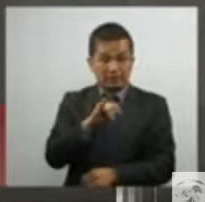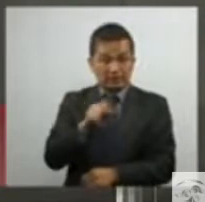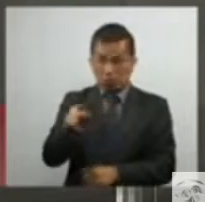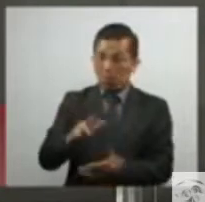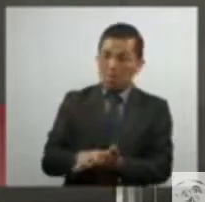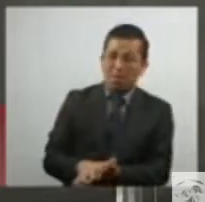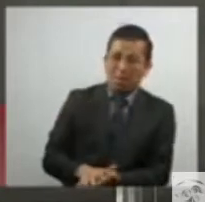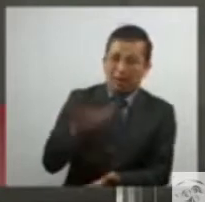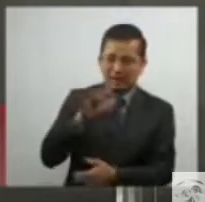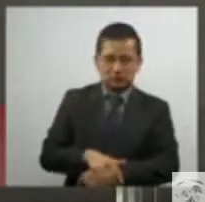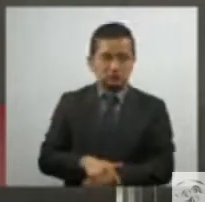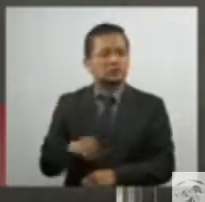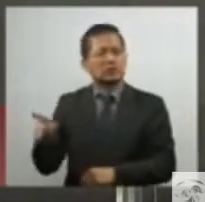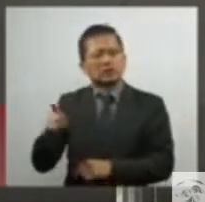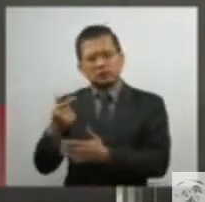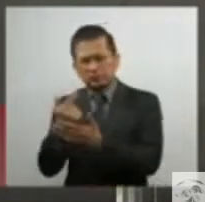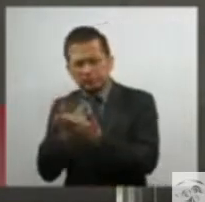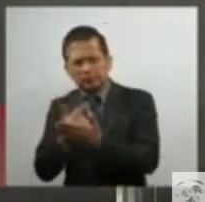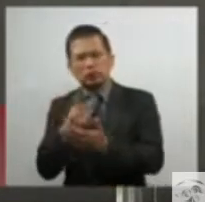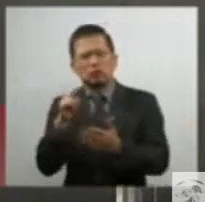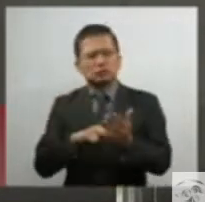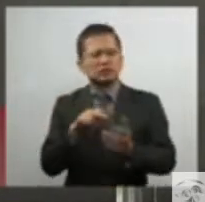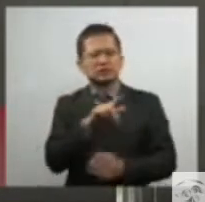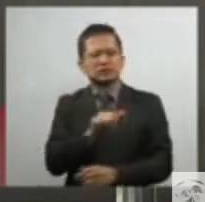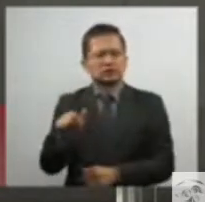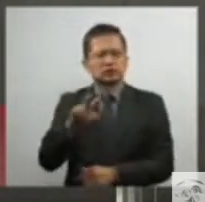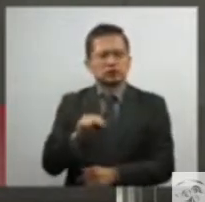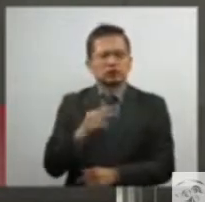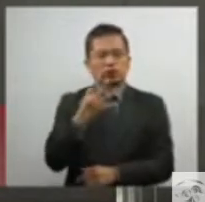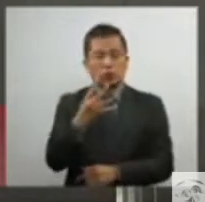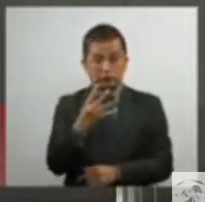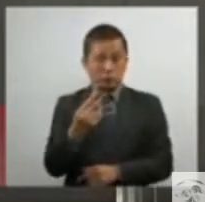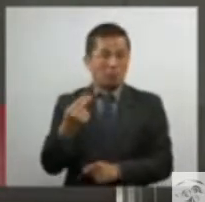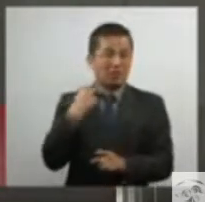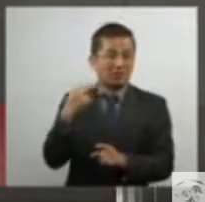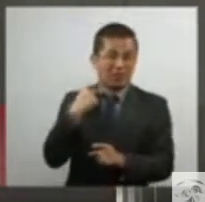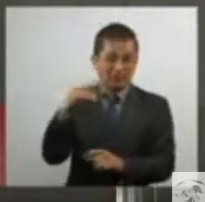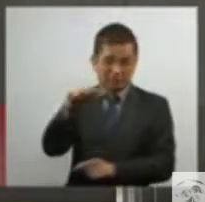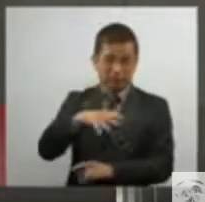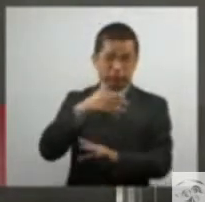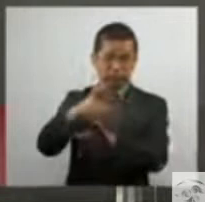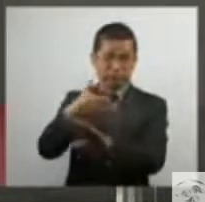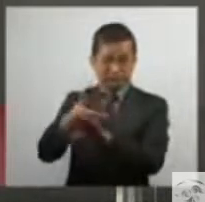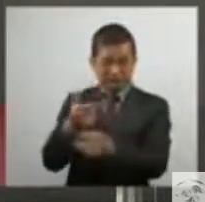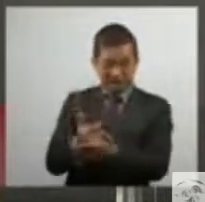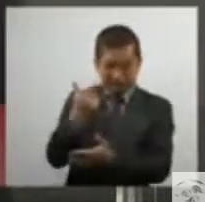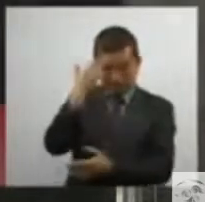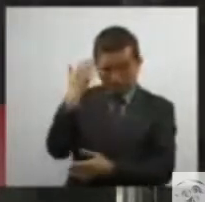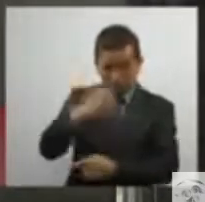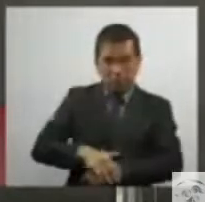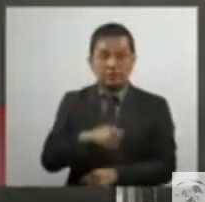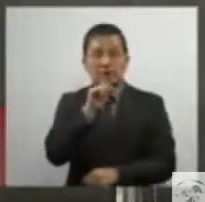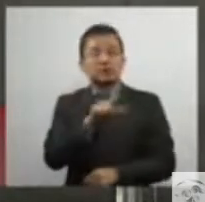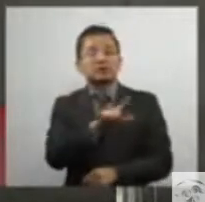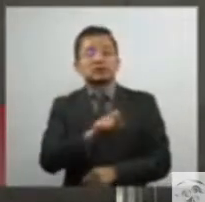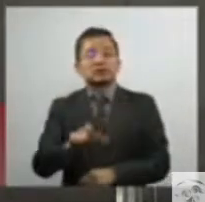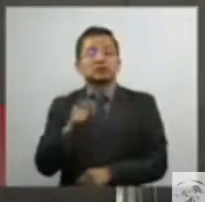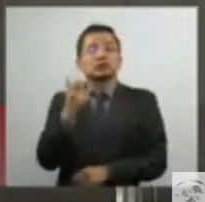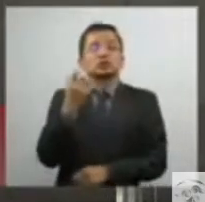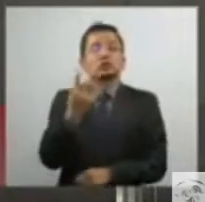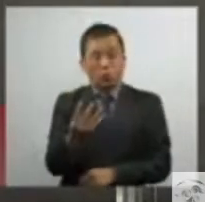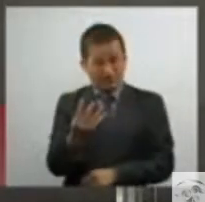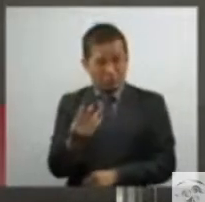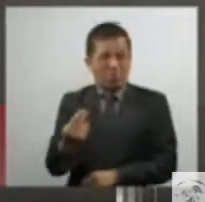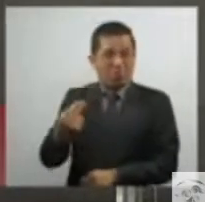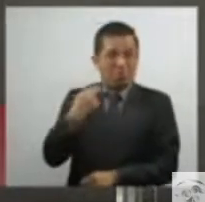tenemos 2.874 homicidios violentos y 704 feminicidios durante estos 10